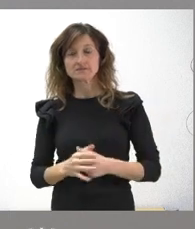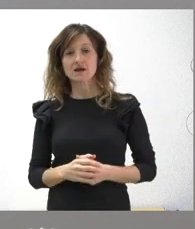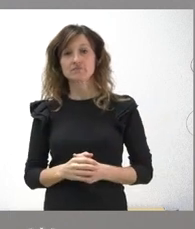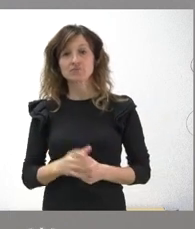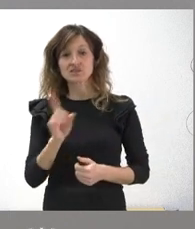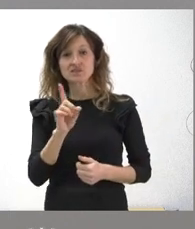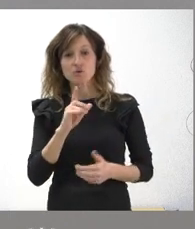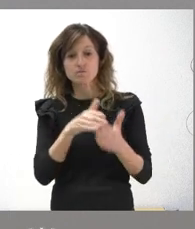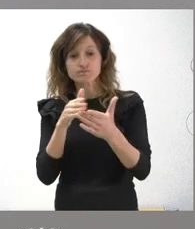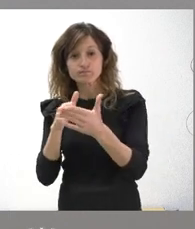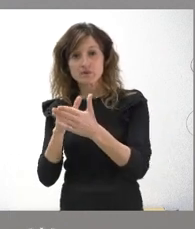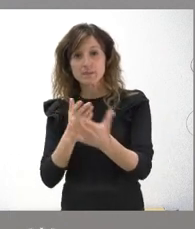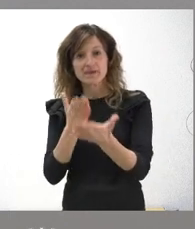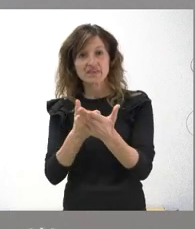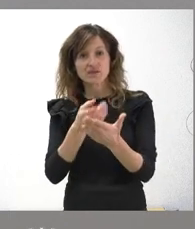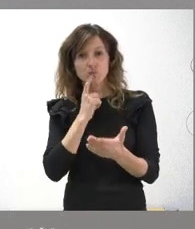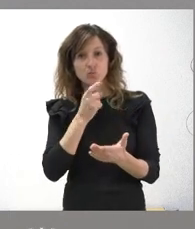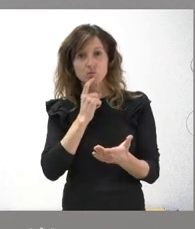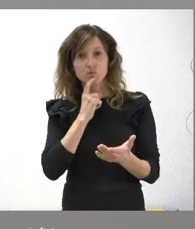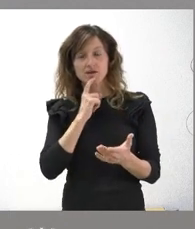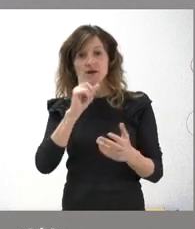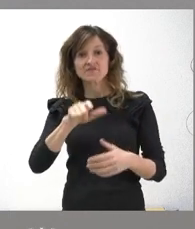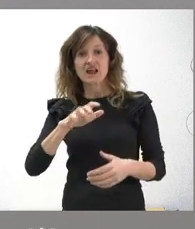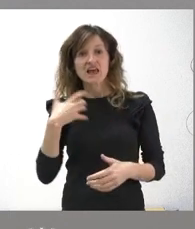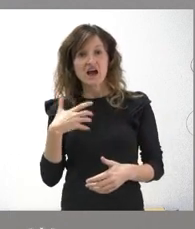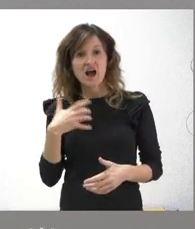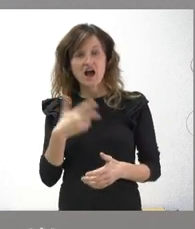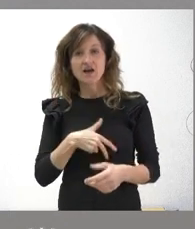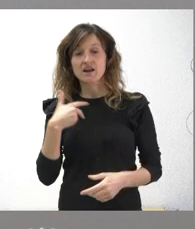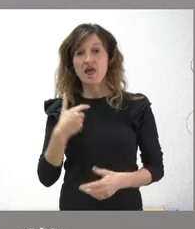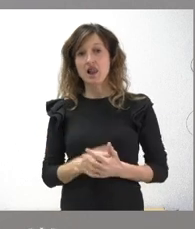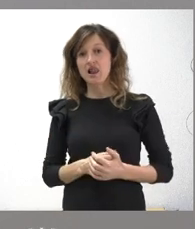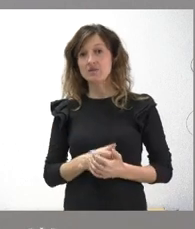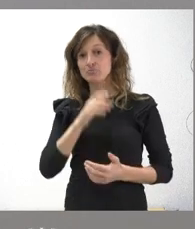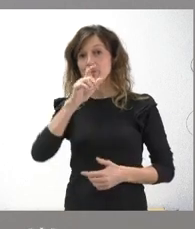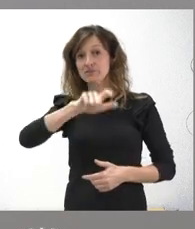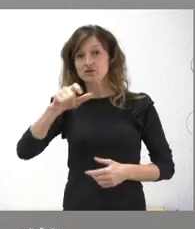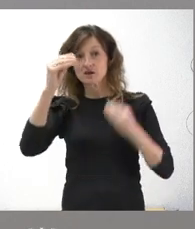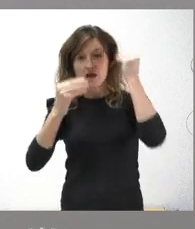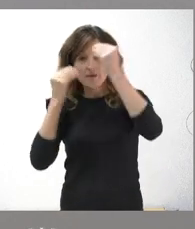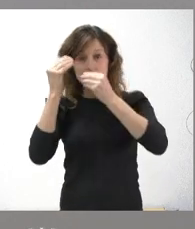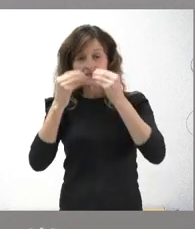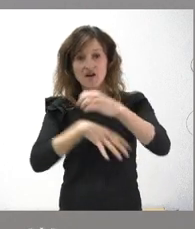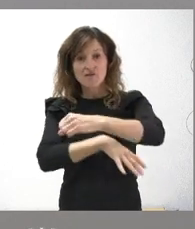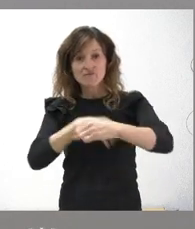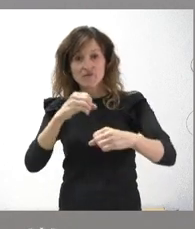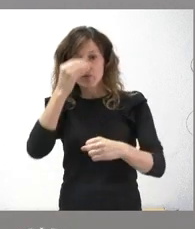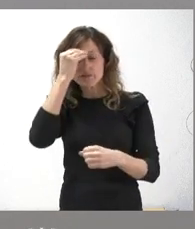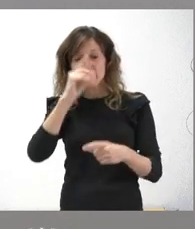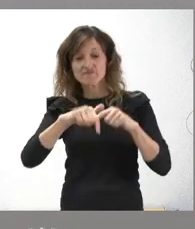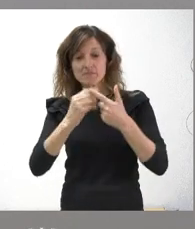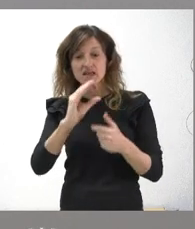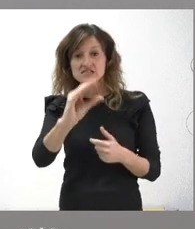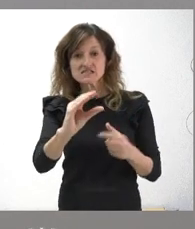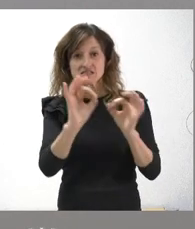dificult temos que la gente lo puede pedir y luego hay una queja generalizada que es que mucha gente piensa que estos fondos no llegan a las familias